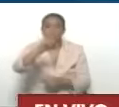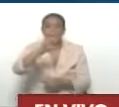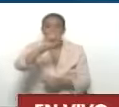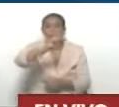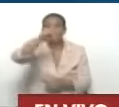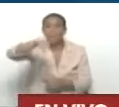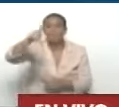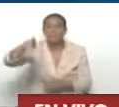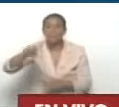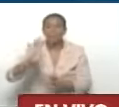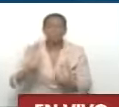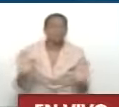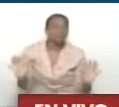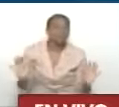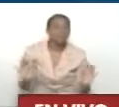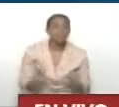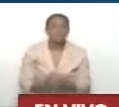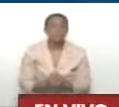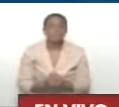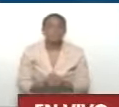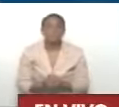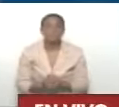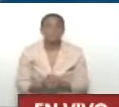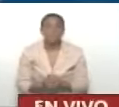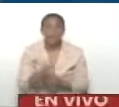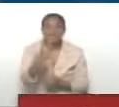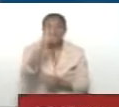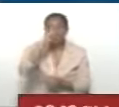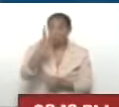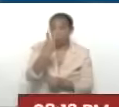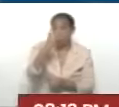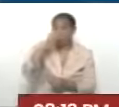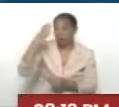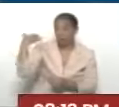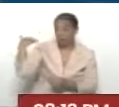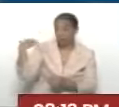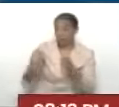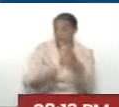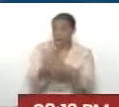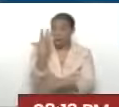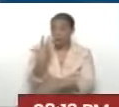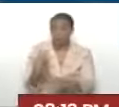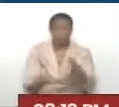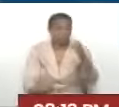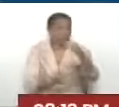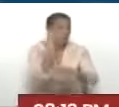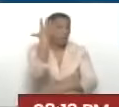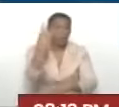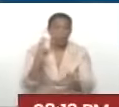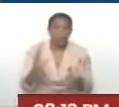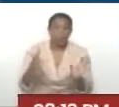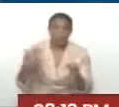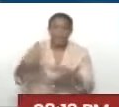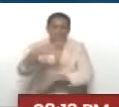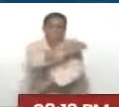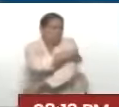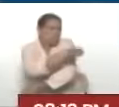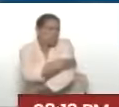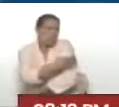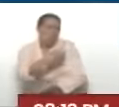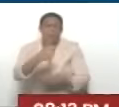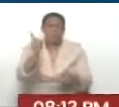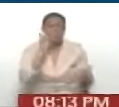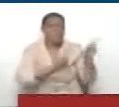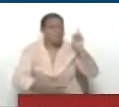Benap, correcto. Hace 2 años, pum, lo lanzamos, salió la derecha, la oposición, que eso,